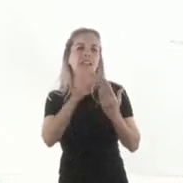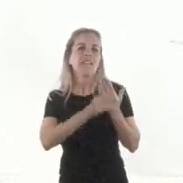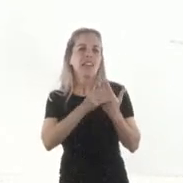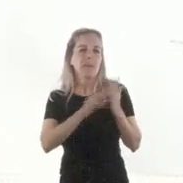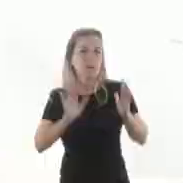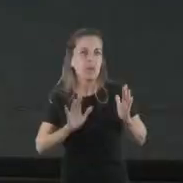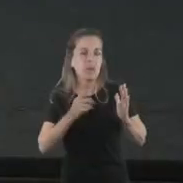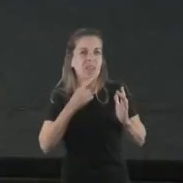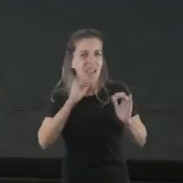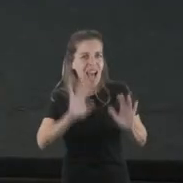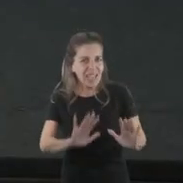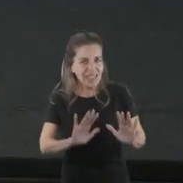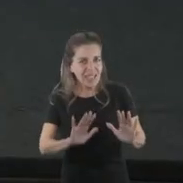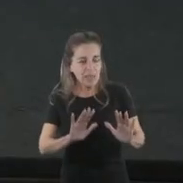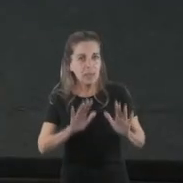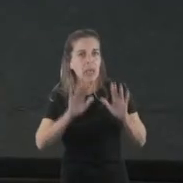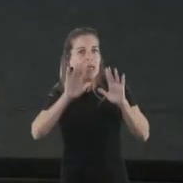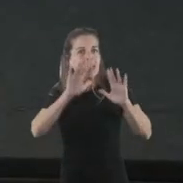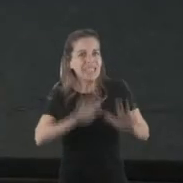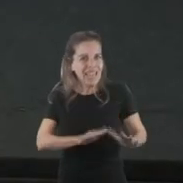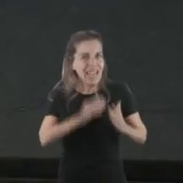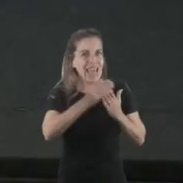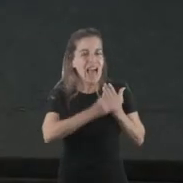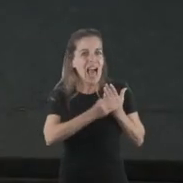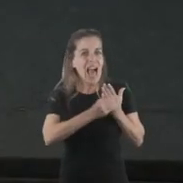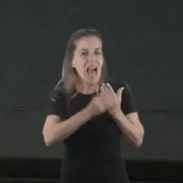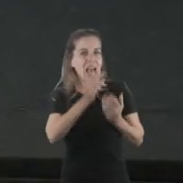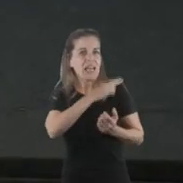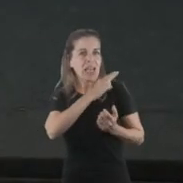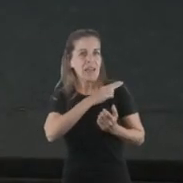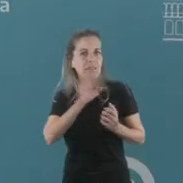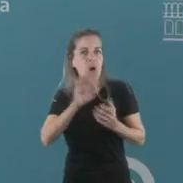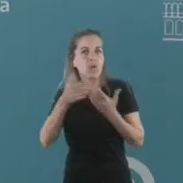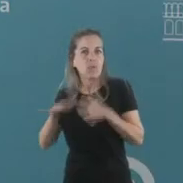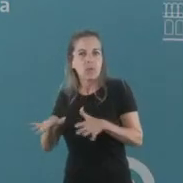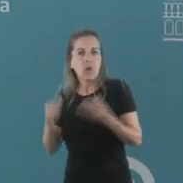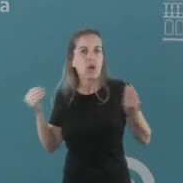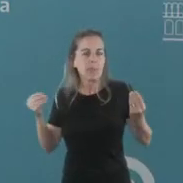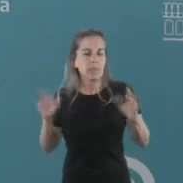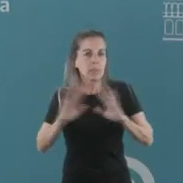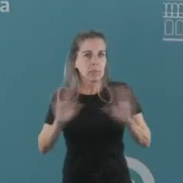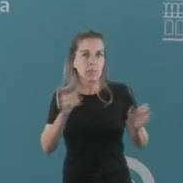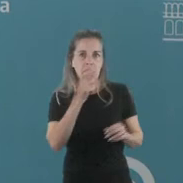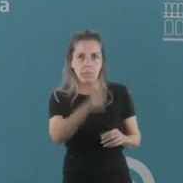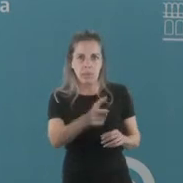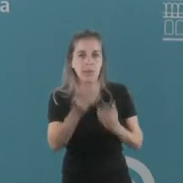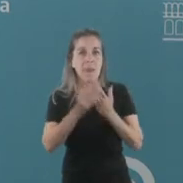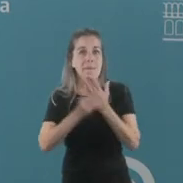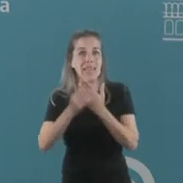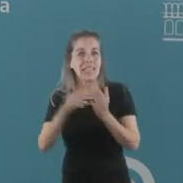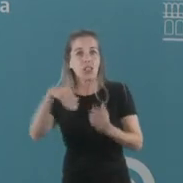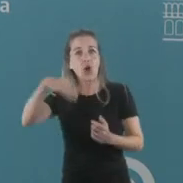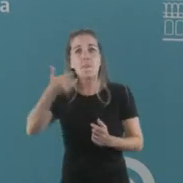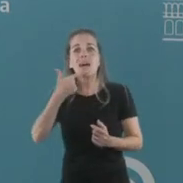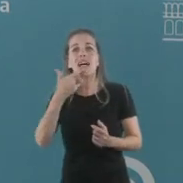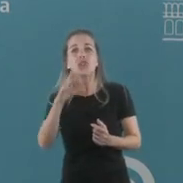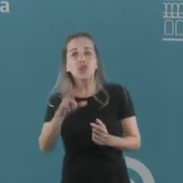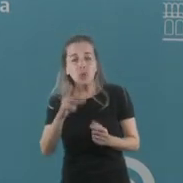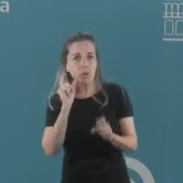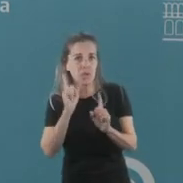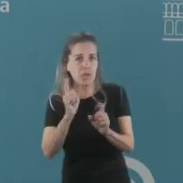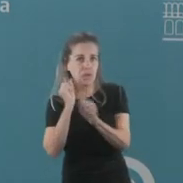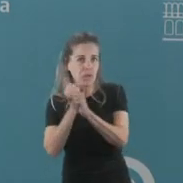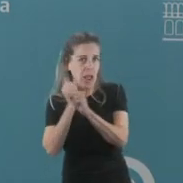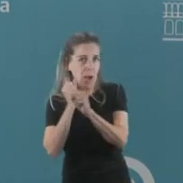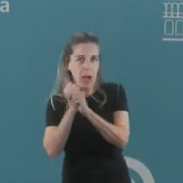será inminente? Gracias. El ministro Mansur está cumpliendo sus tareas, como siempre las ha cumplido, en coordinación con todo el